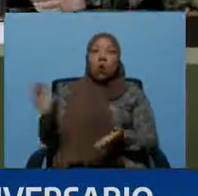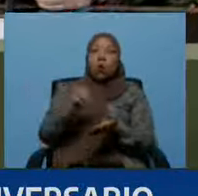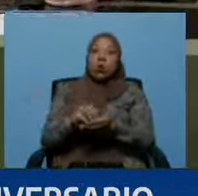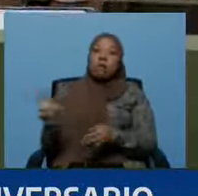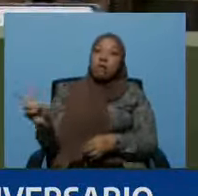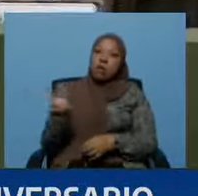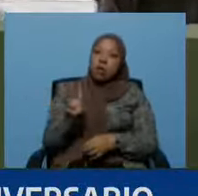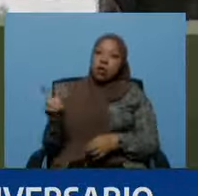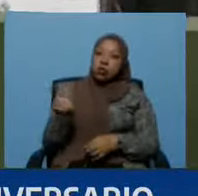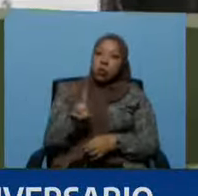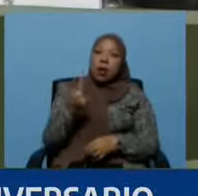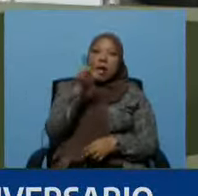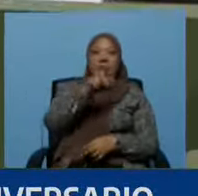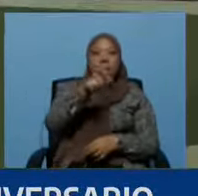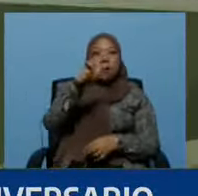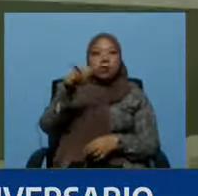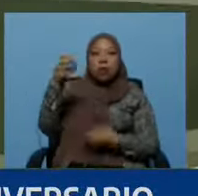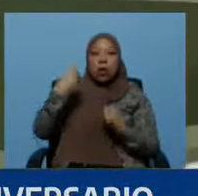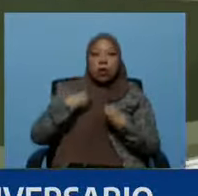Patria,